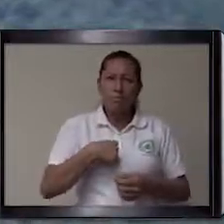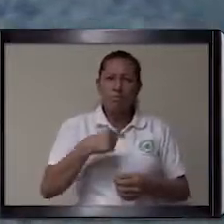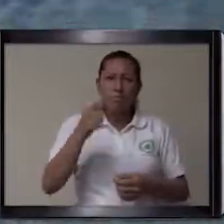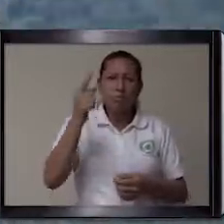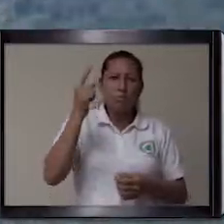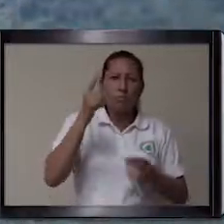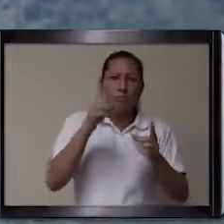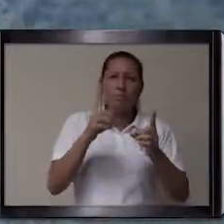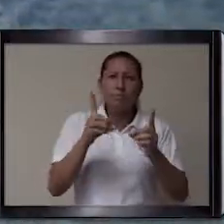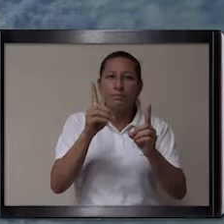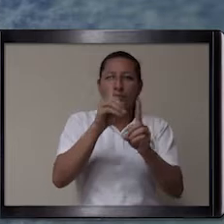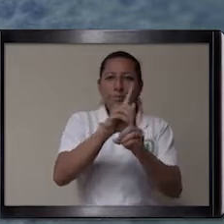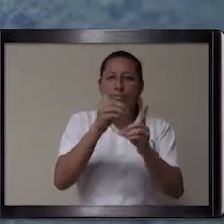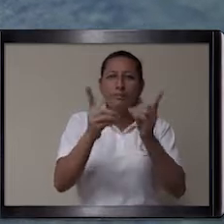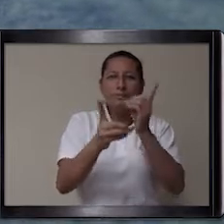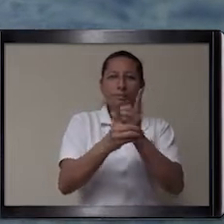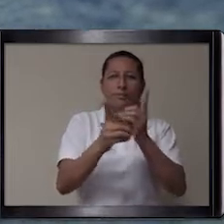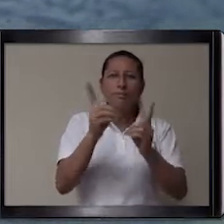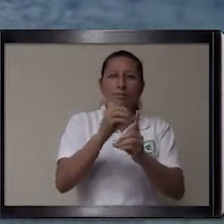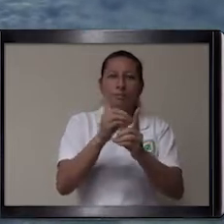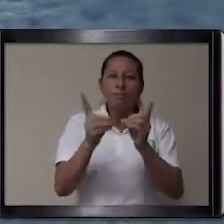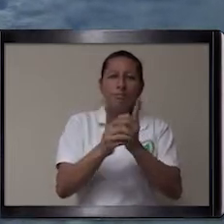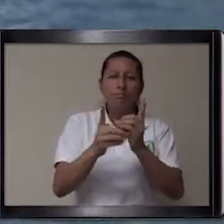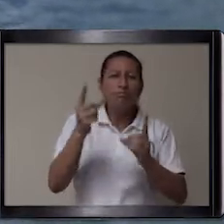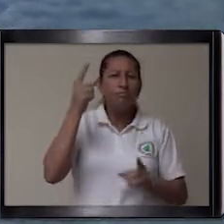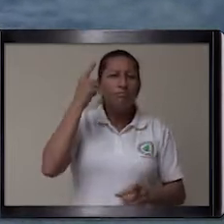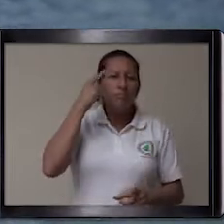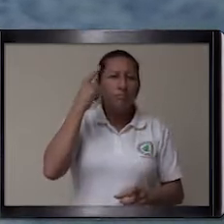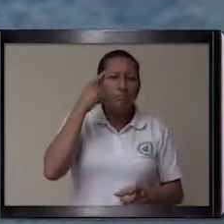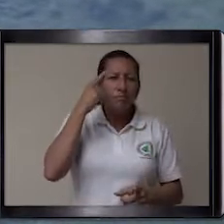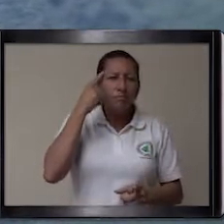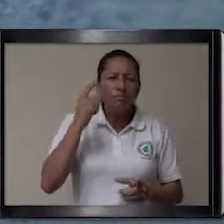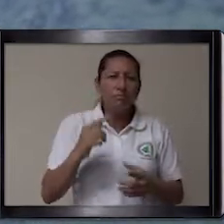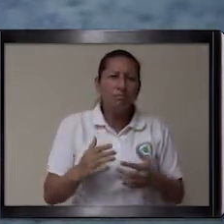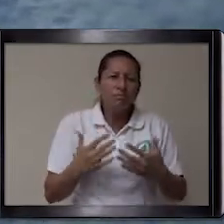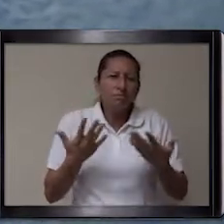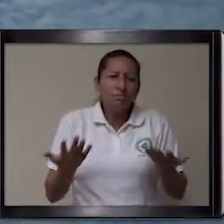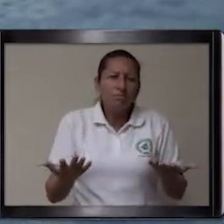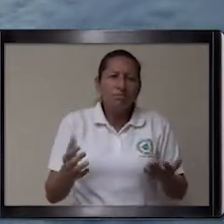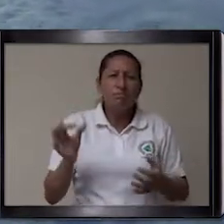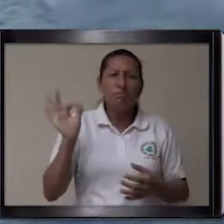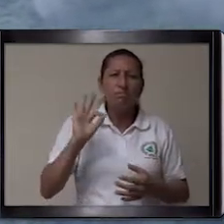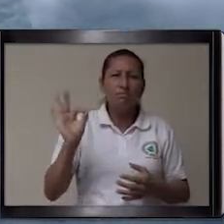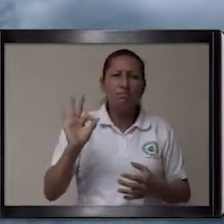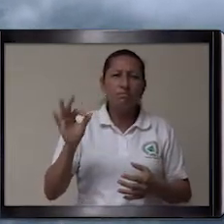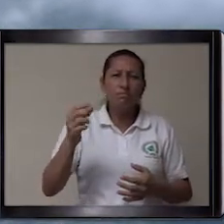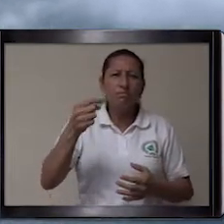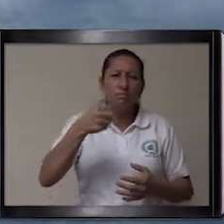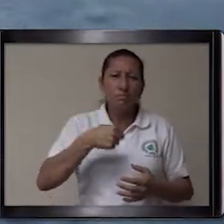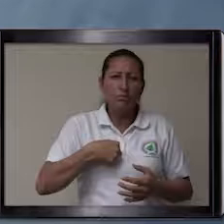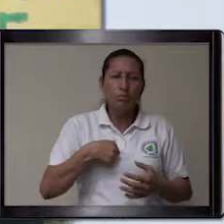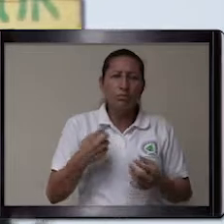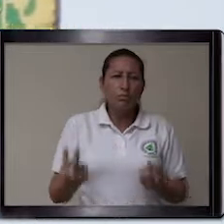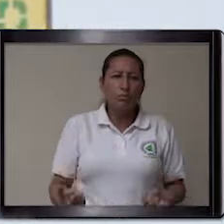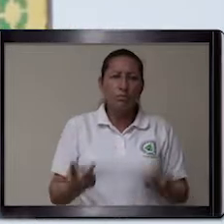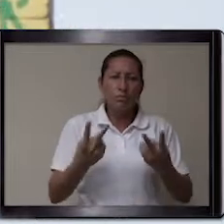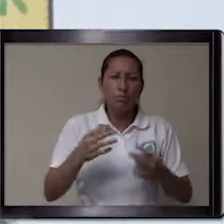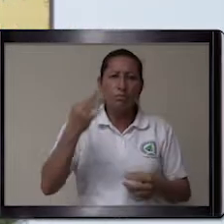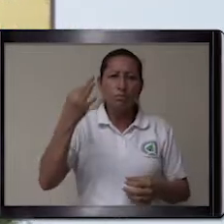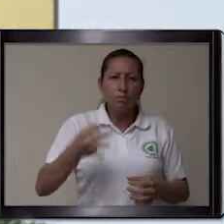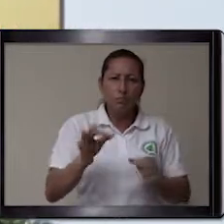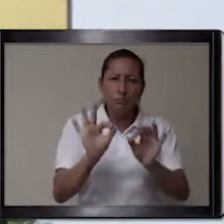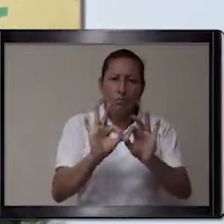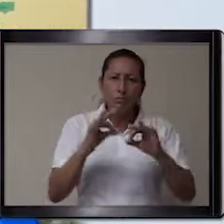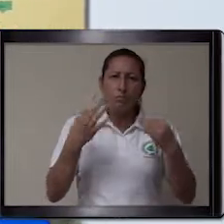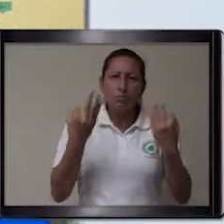afectado por un fenómeno de estos? Entonces, lo más importante es eso. Y lo segundo,